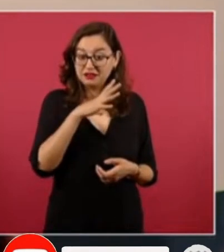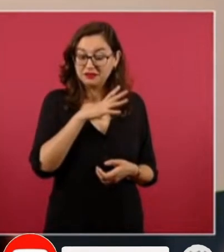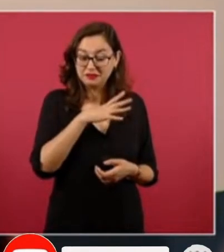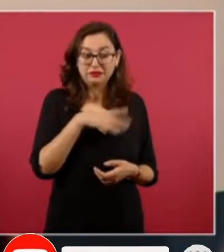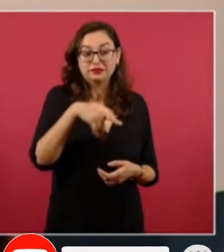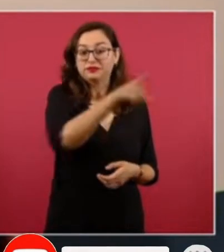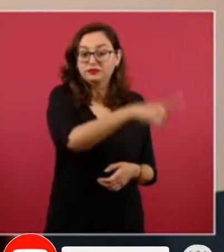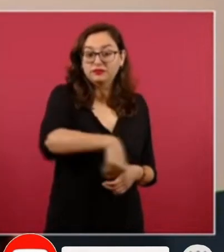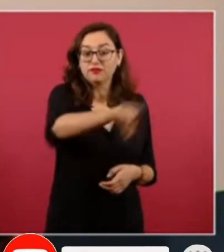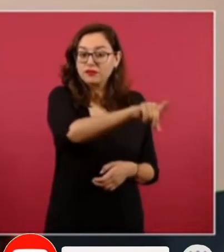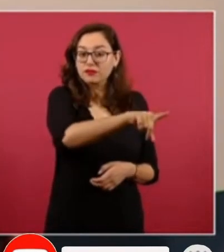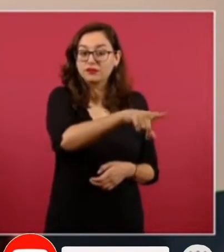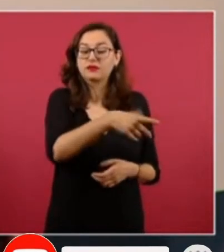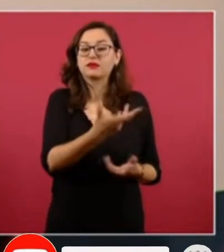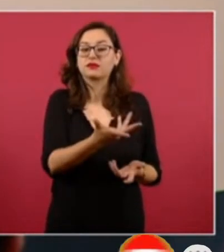Entonces,